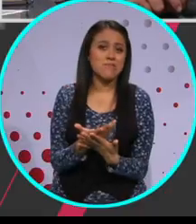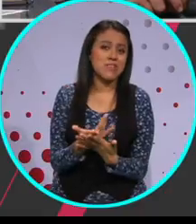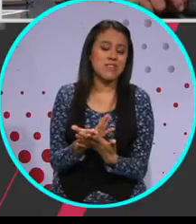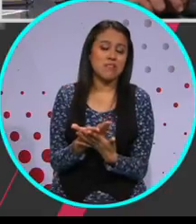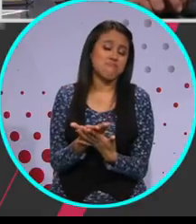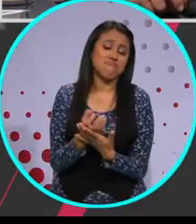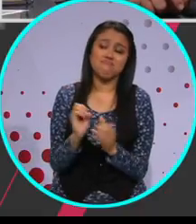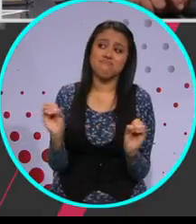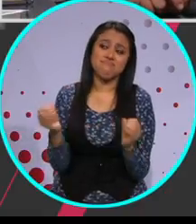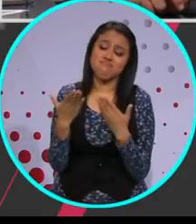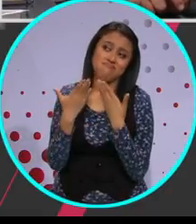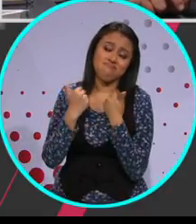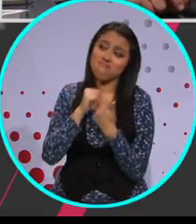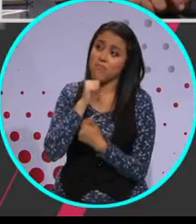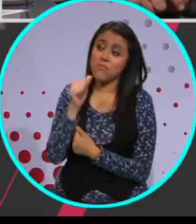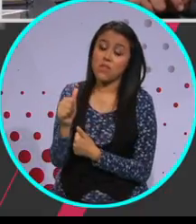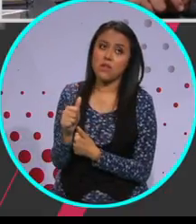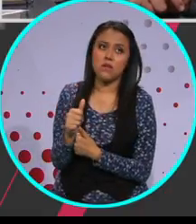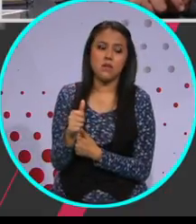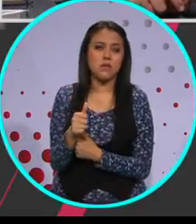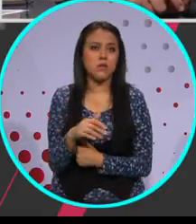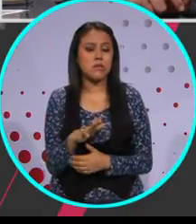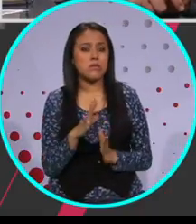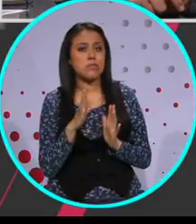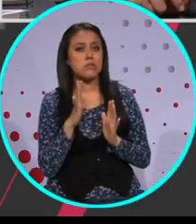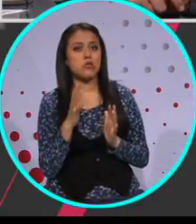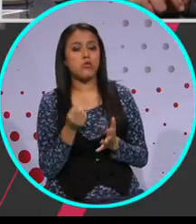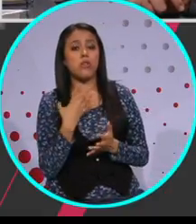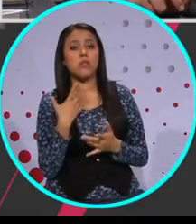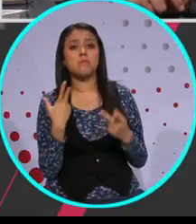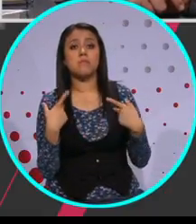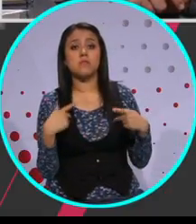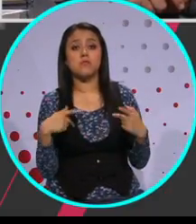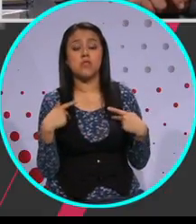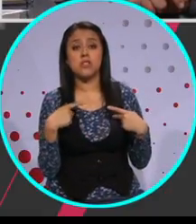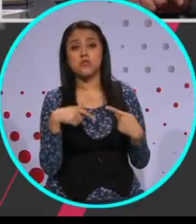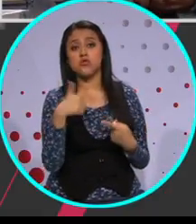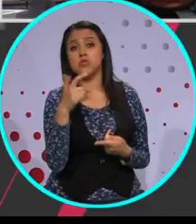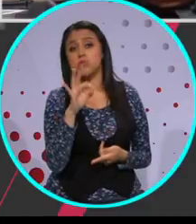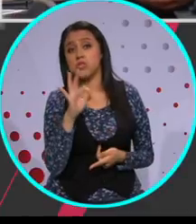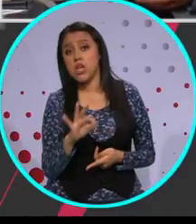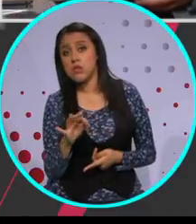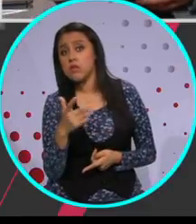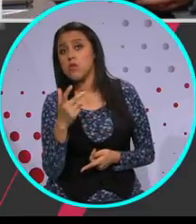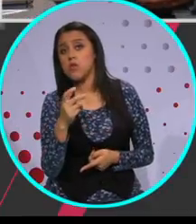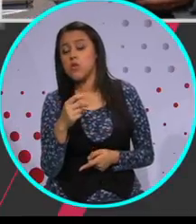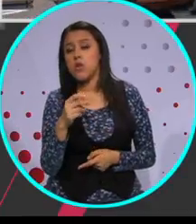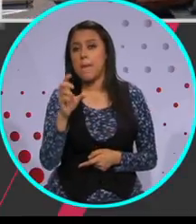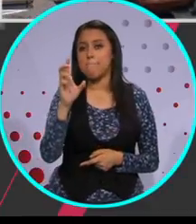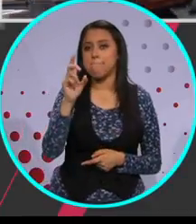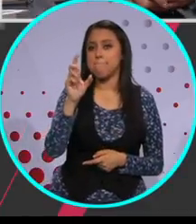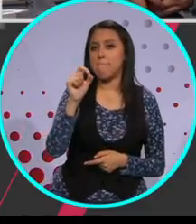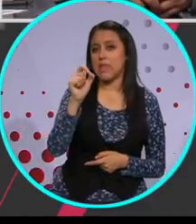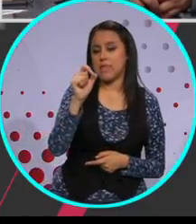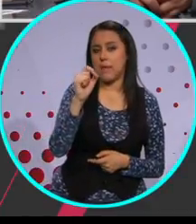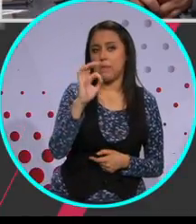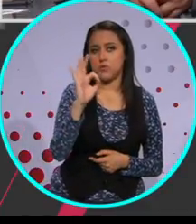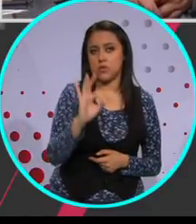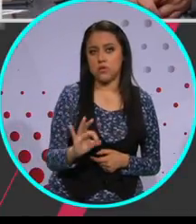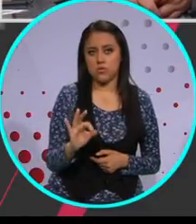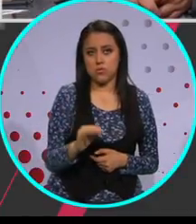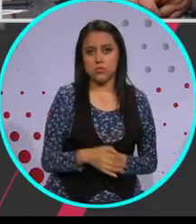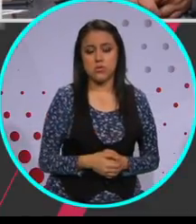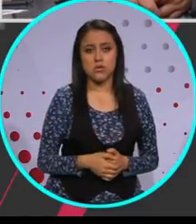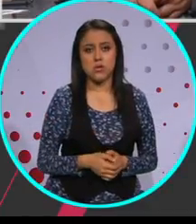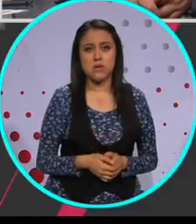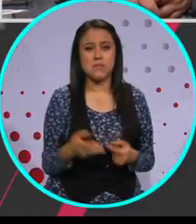fuertísimo históricamente cuanta gente traiga aquí 12 % 8 % un átomo 20 en los lugares más altos donde está la cosa de la